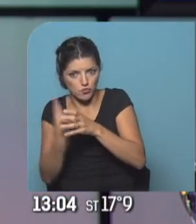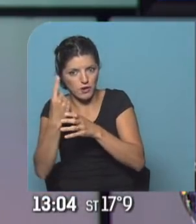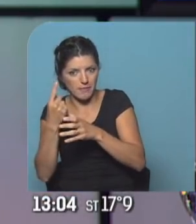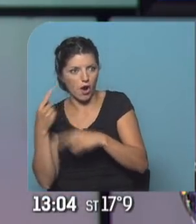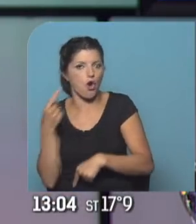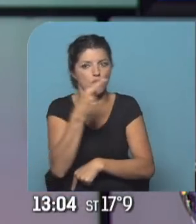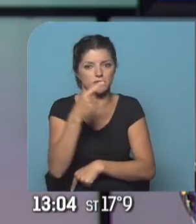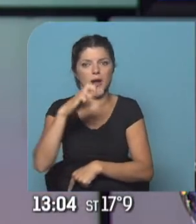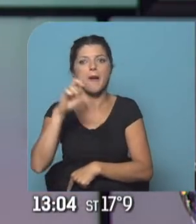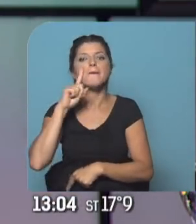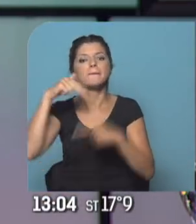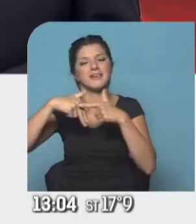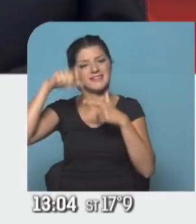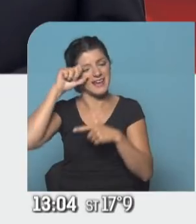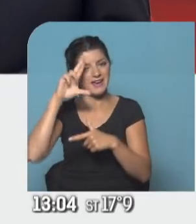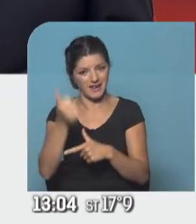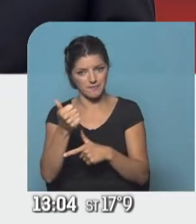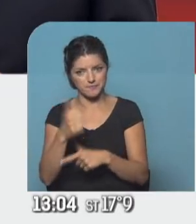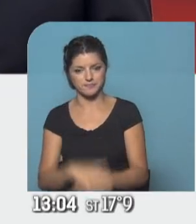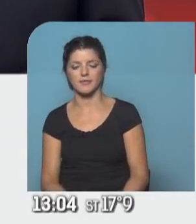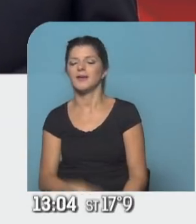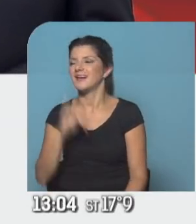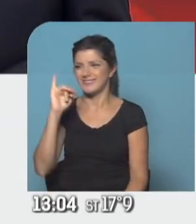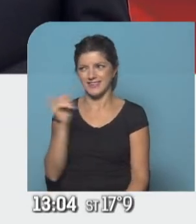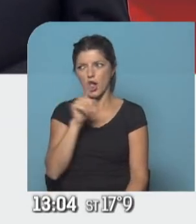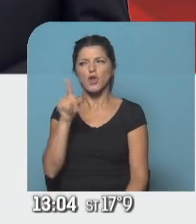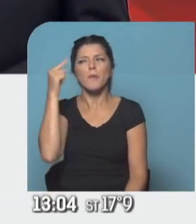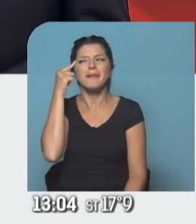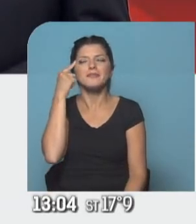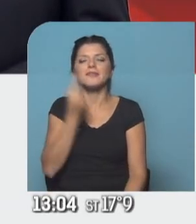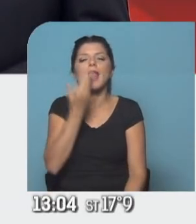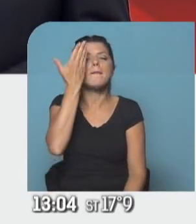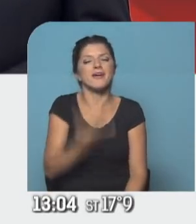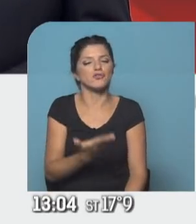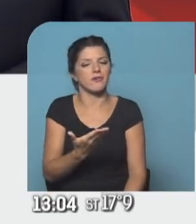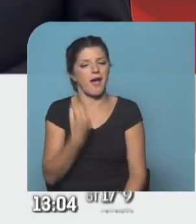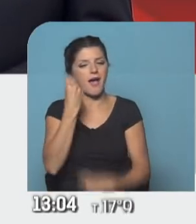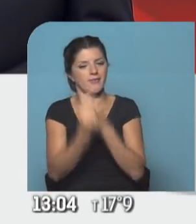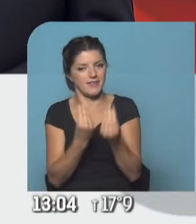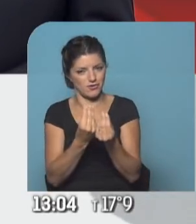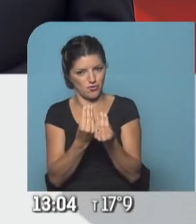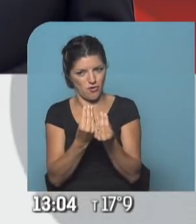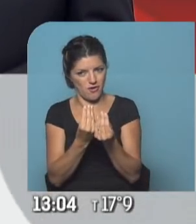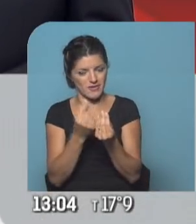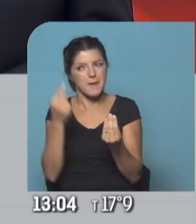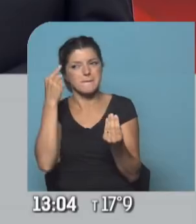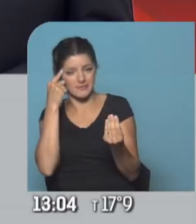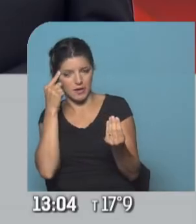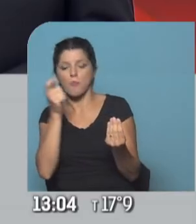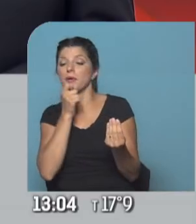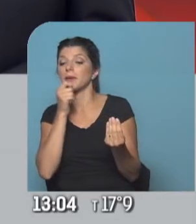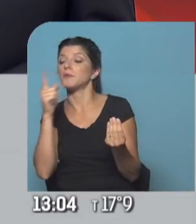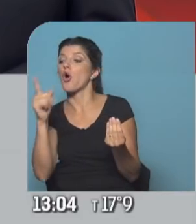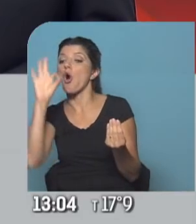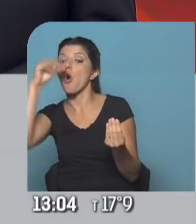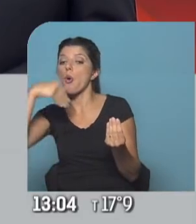tanto el candidato, sino la composición social de los electores. Entonces, votantes de Marco Enrique